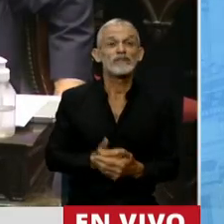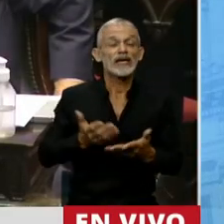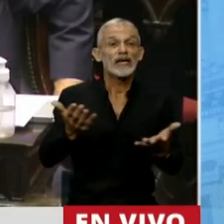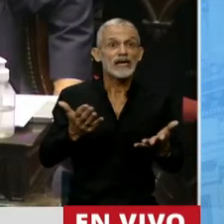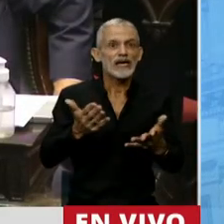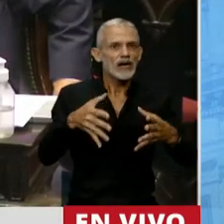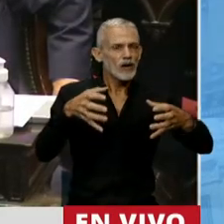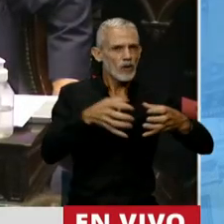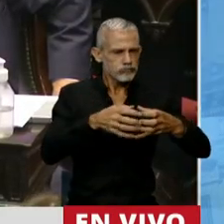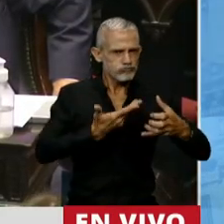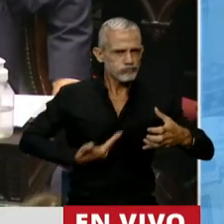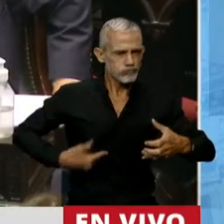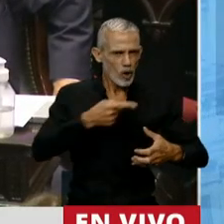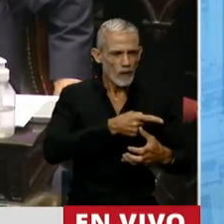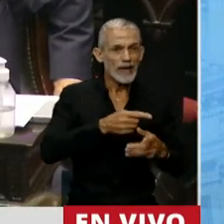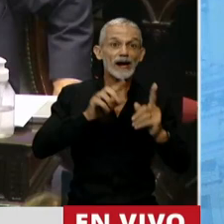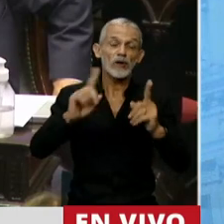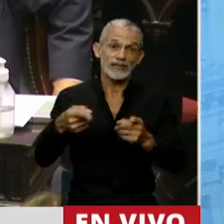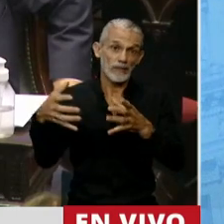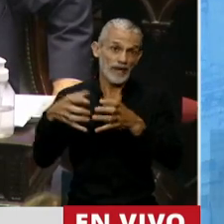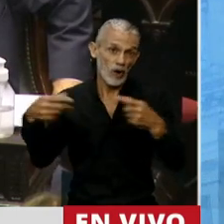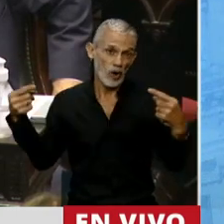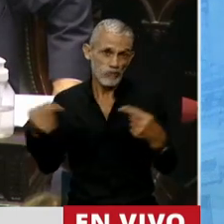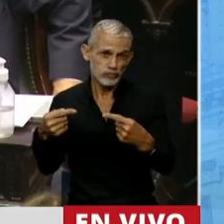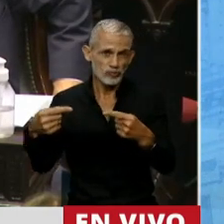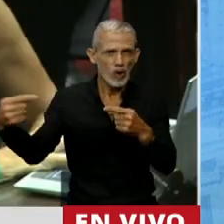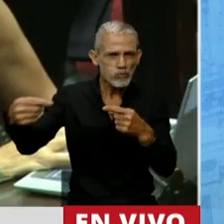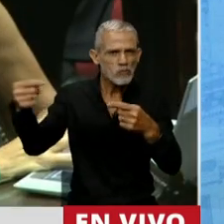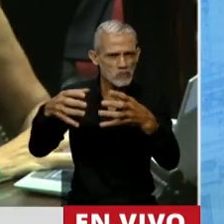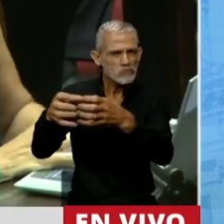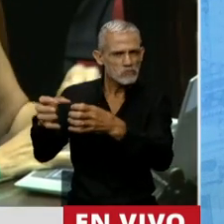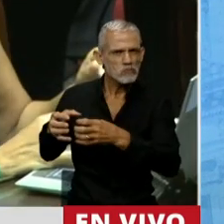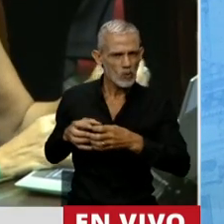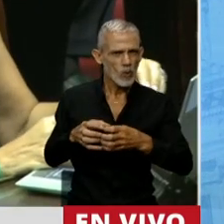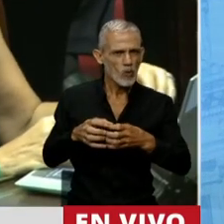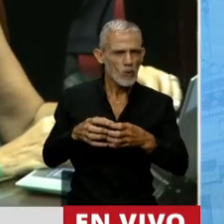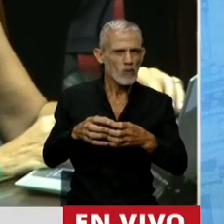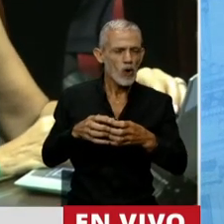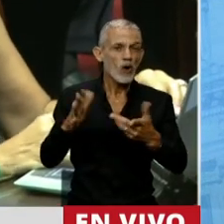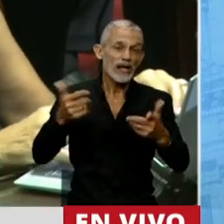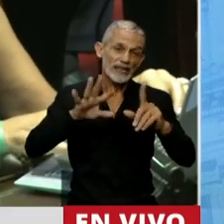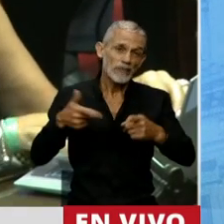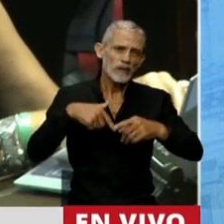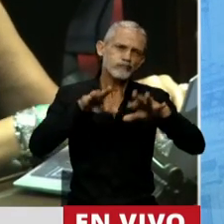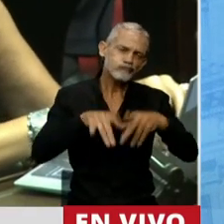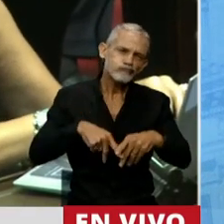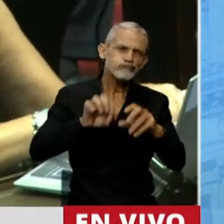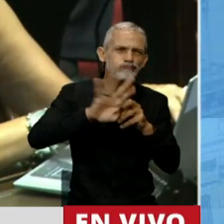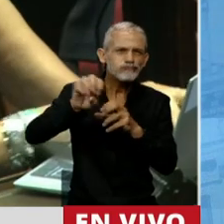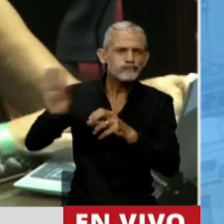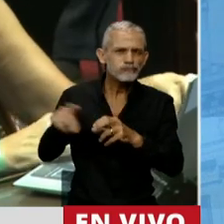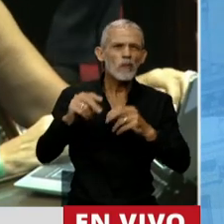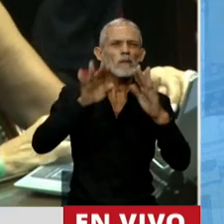Tanto el oficialismo en esta Cámara de Diputados como las diversas misivas que hemos enviado al Ministerio